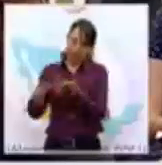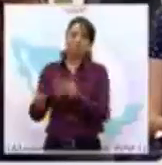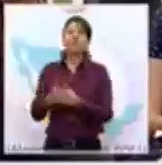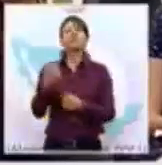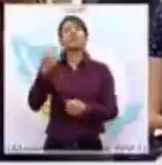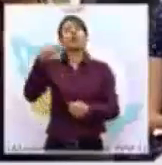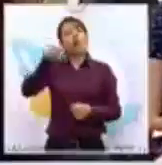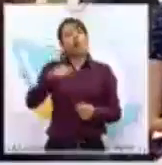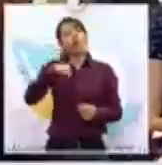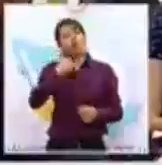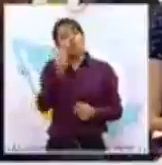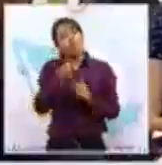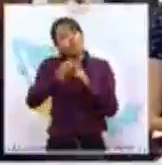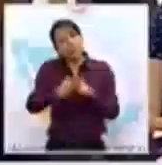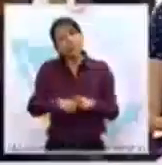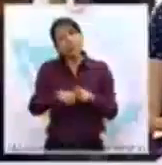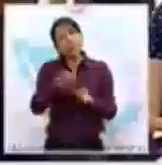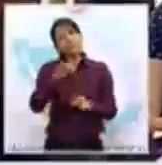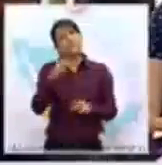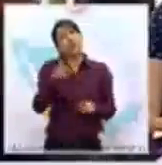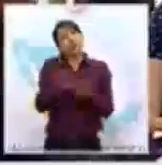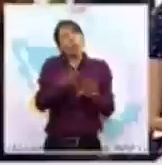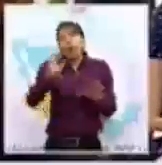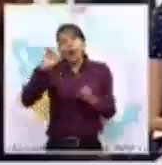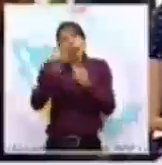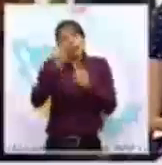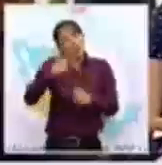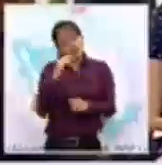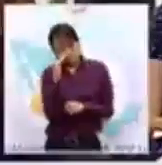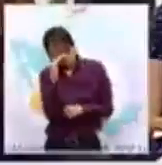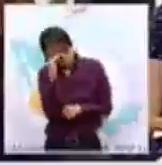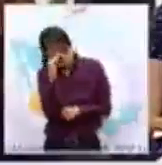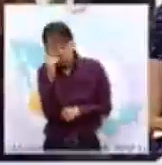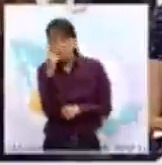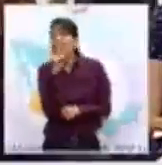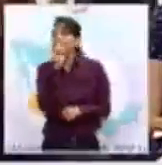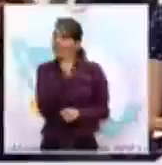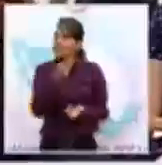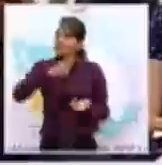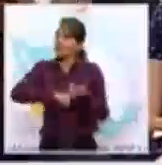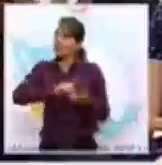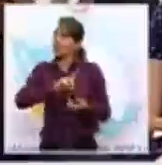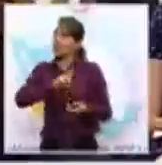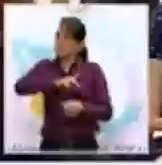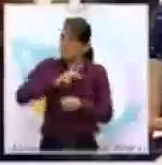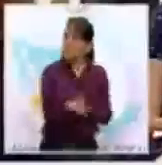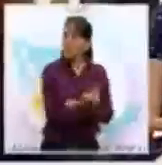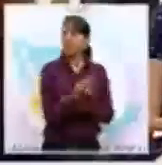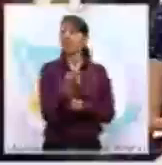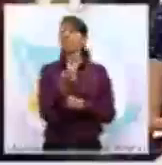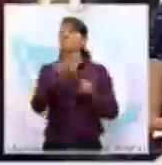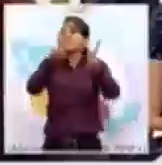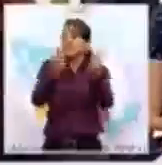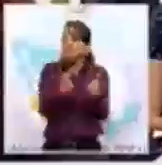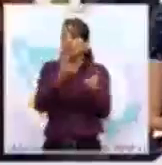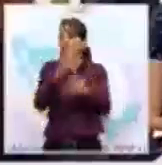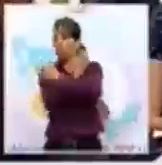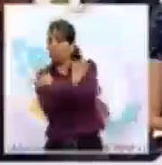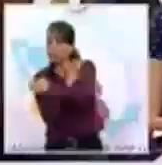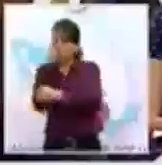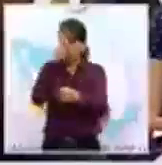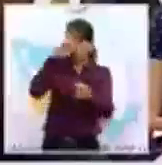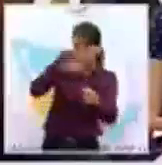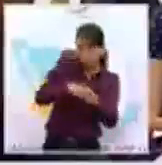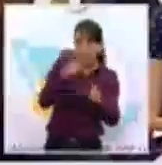pero sobre todo con una pregunta para los tres, que tiene que ver con los temas de educación y cultura desde una óptica